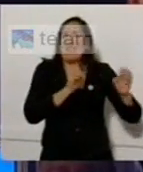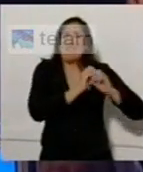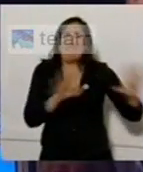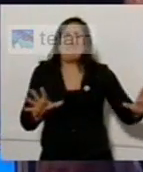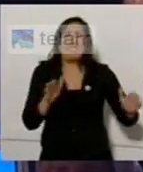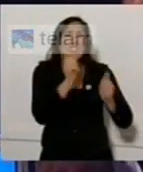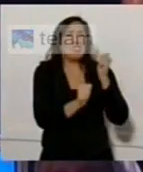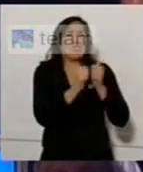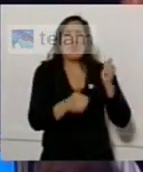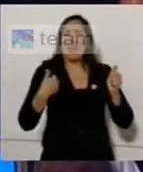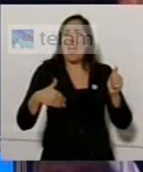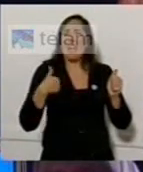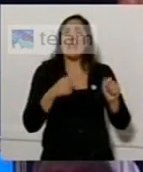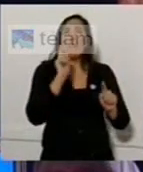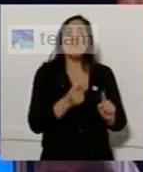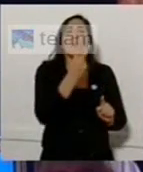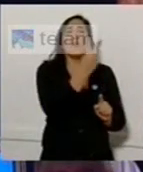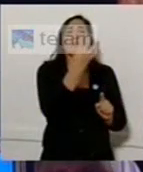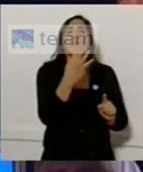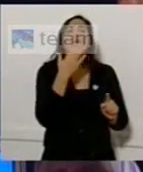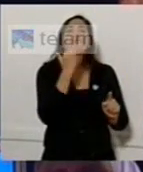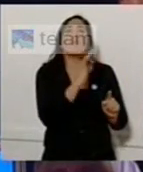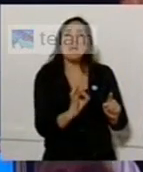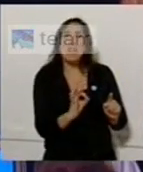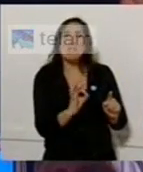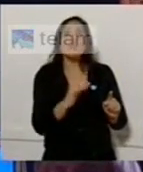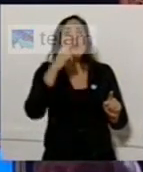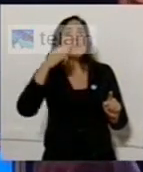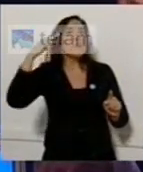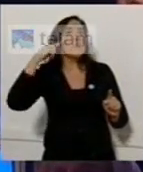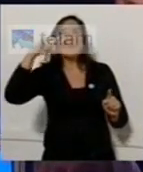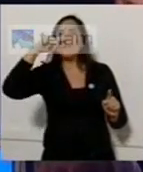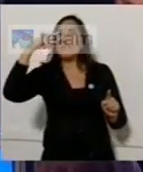desde que inició el 24 de marzo de 1976.